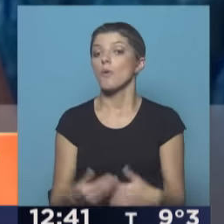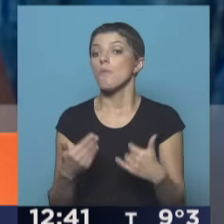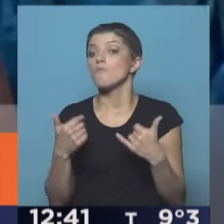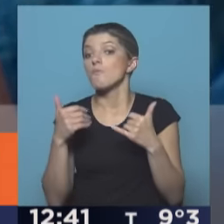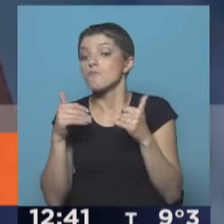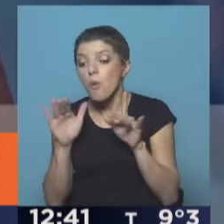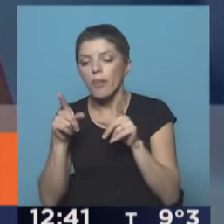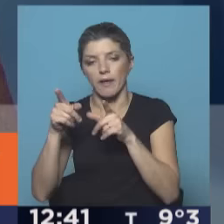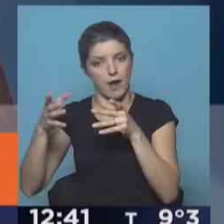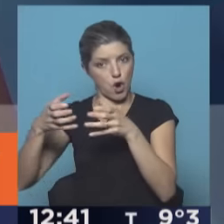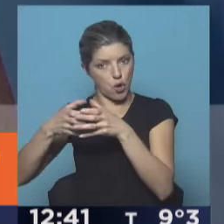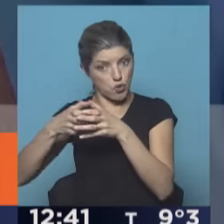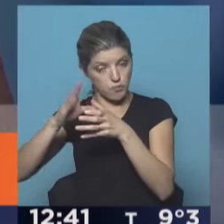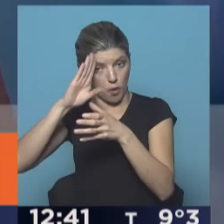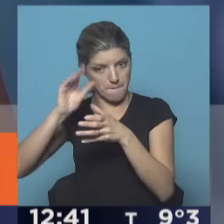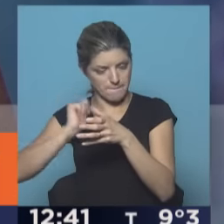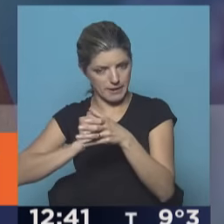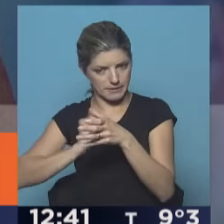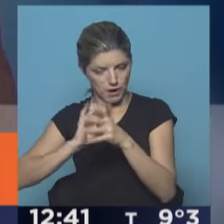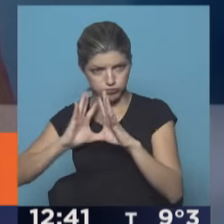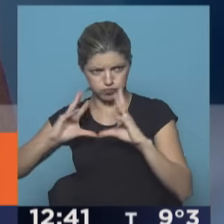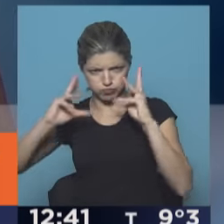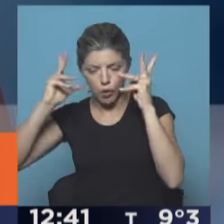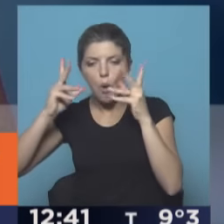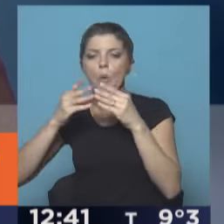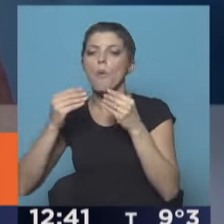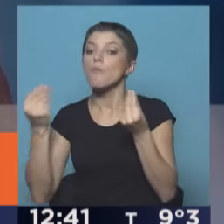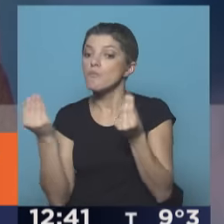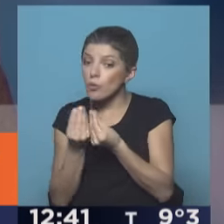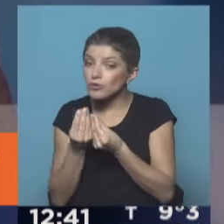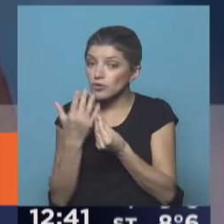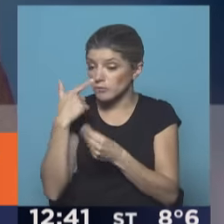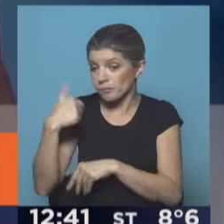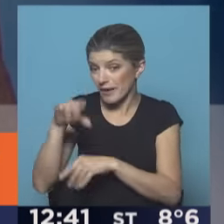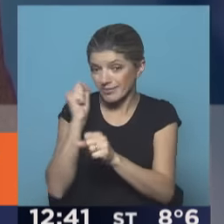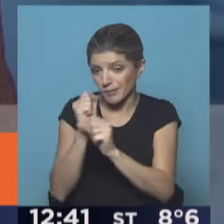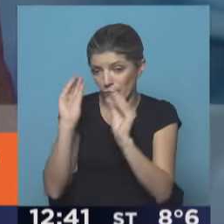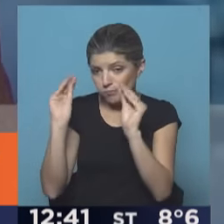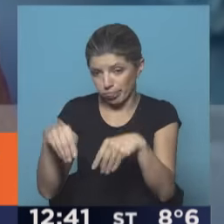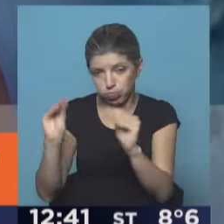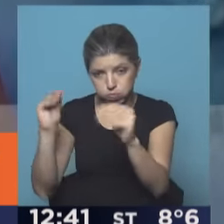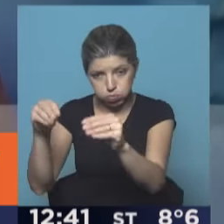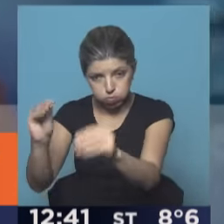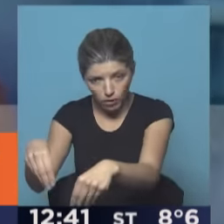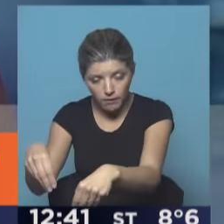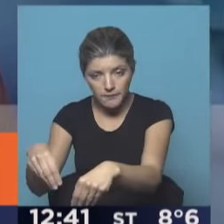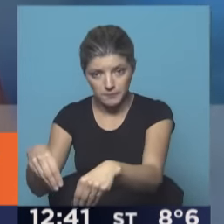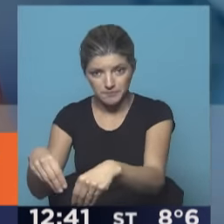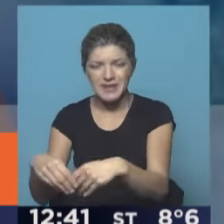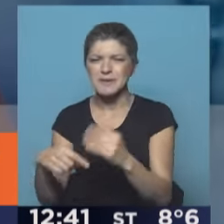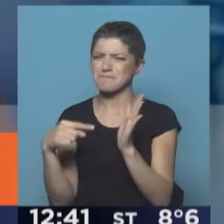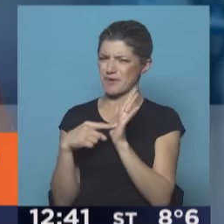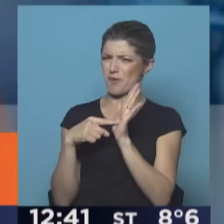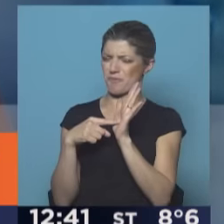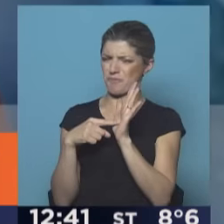estos militares muchos de ellos este se iban a eh iban a perder su sus trabajos pero preocupación